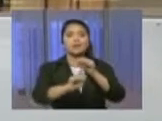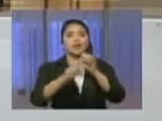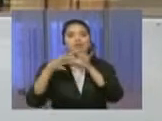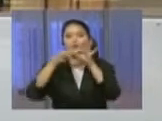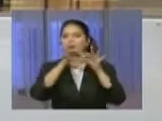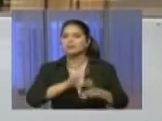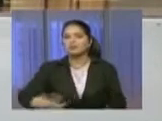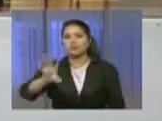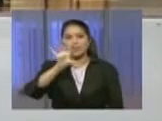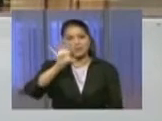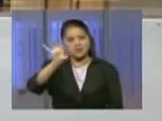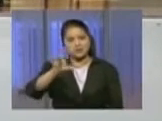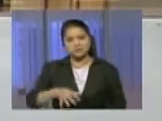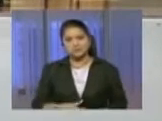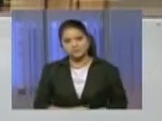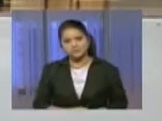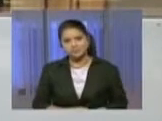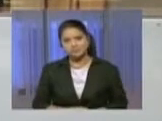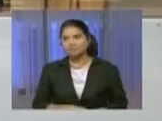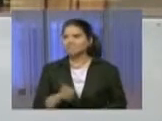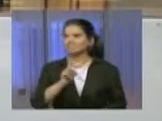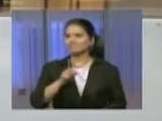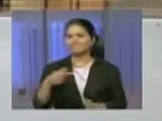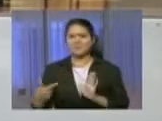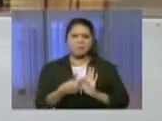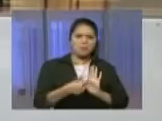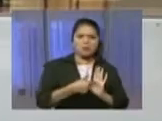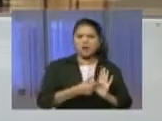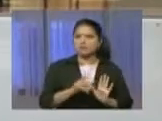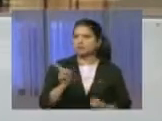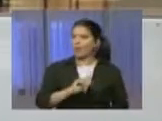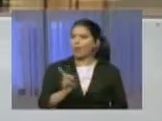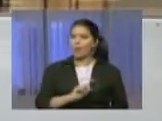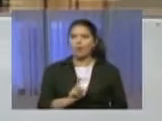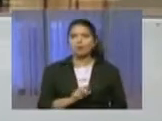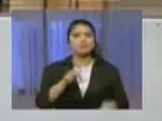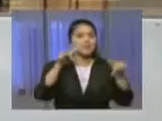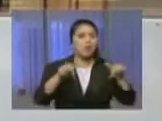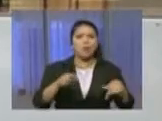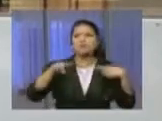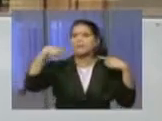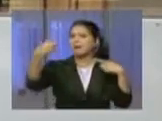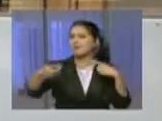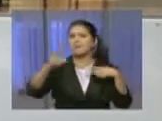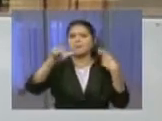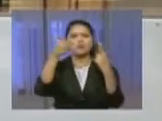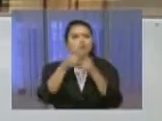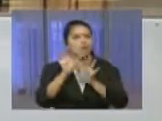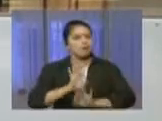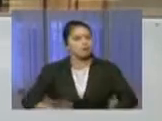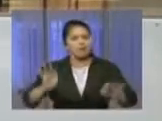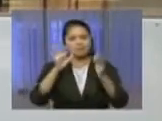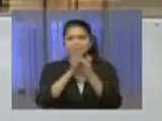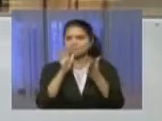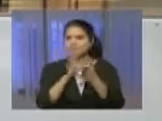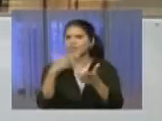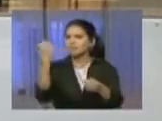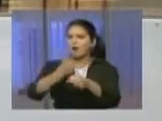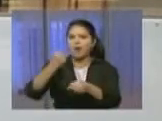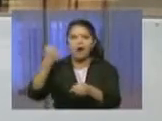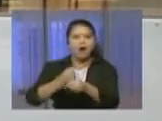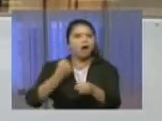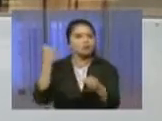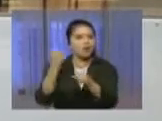país y no caer en provocaciones de ningún tipo Ni hoy ni mañana ni pasado mañana trabajar